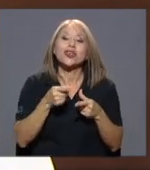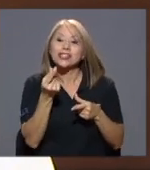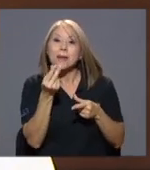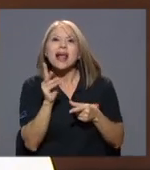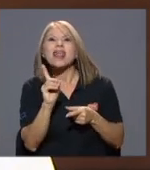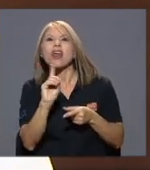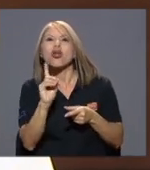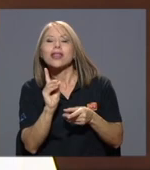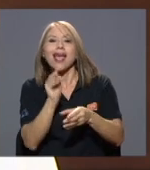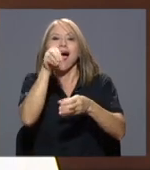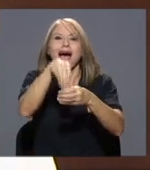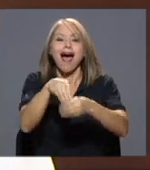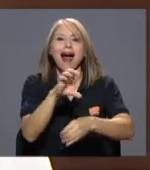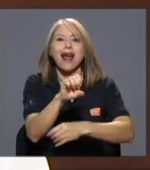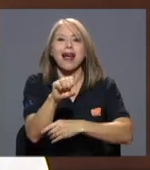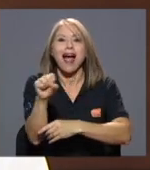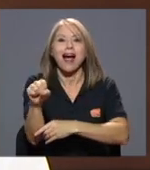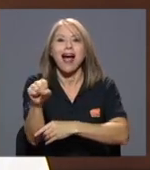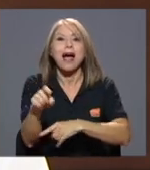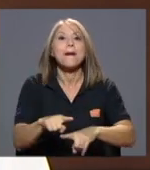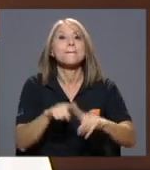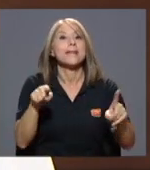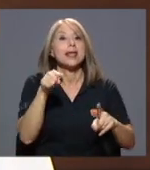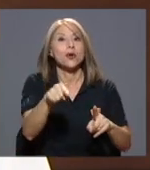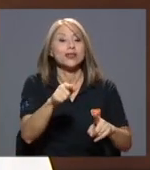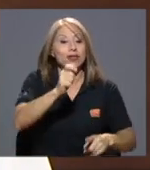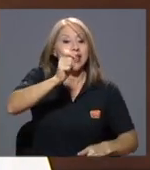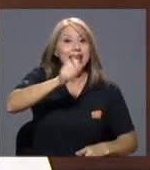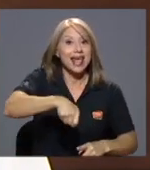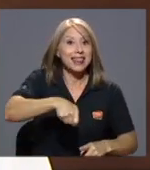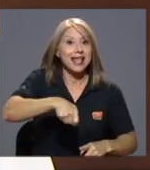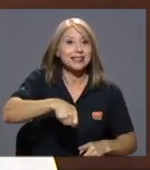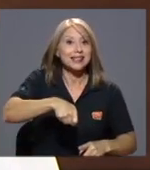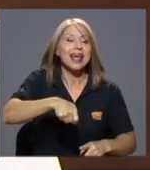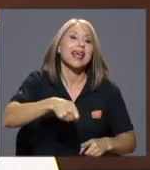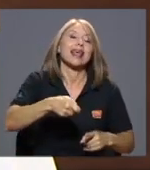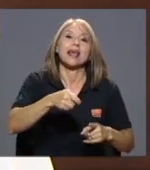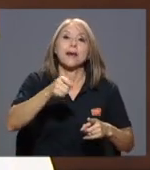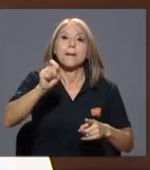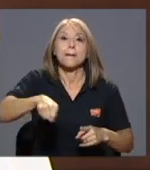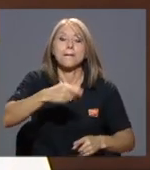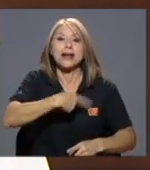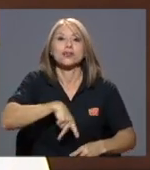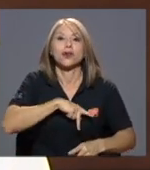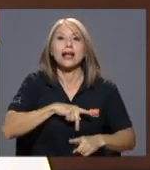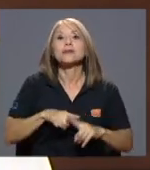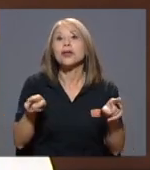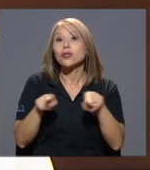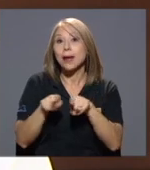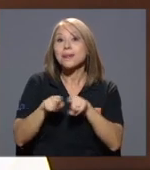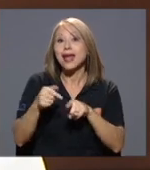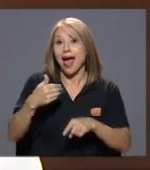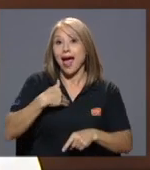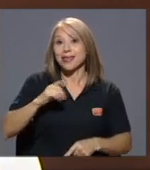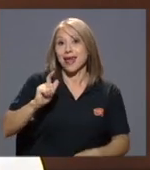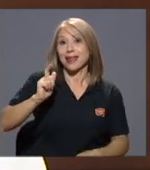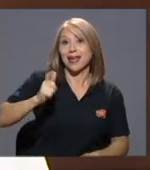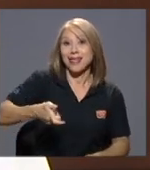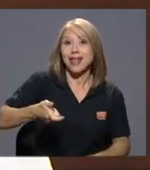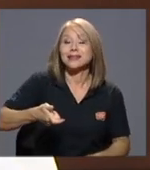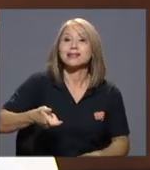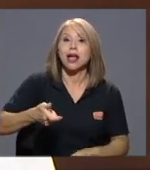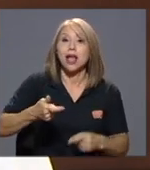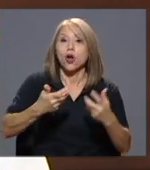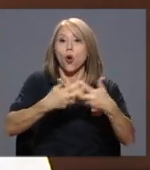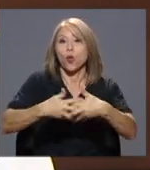digamos, de crédito y de débito personales. Porque también hay corporativas, de que dan las empresas a ciertos funcionarios altos.